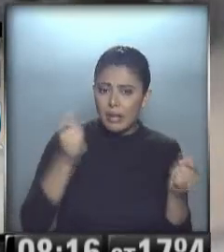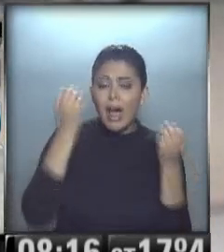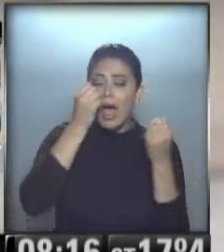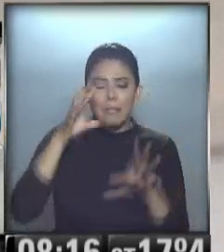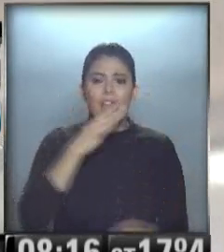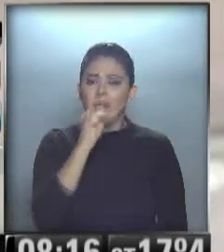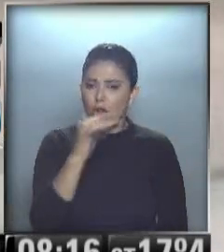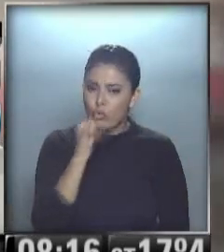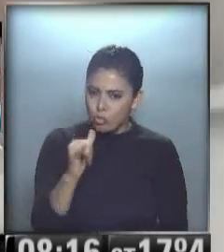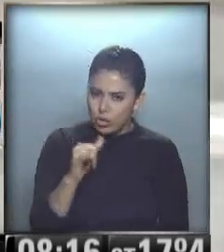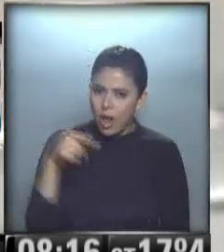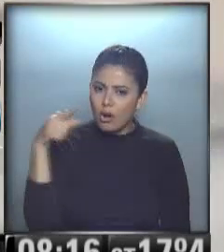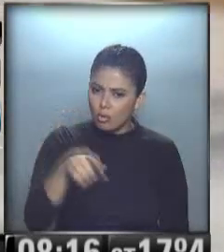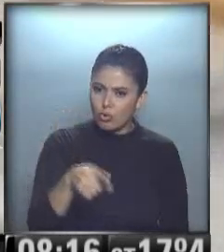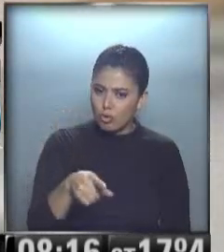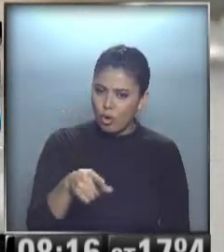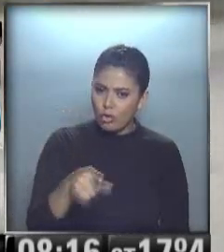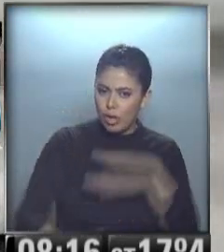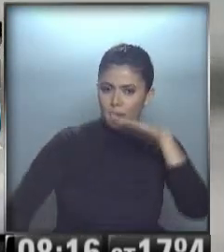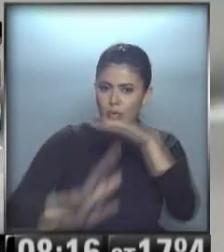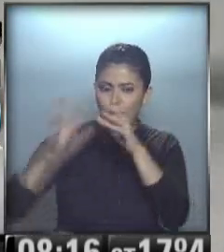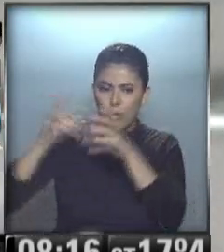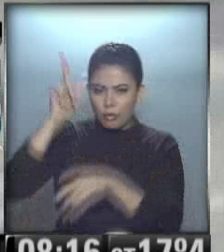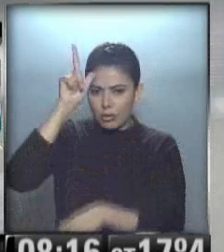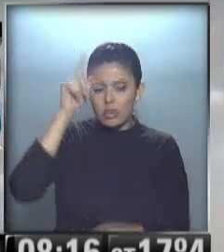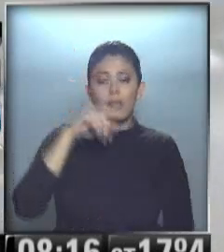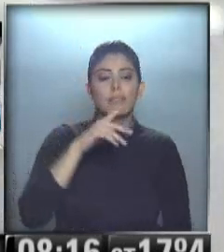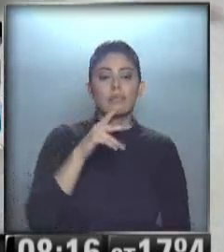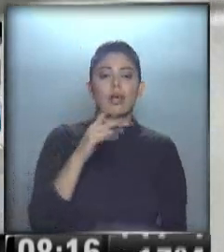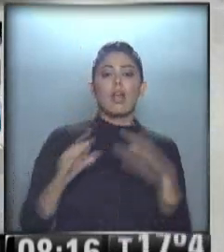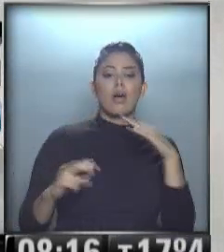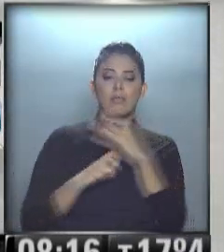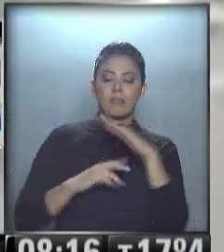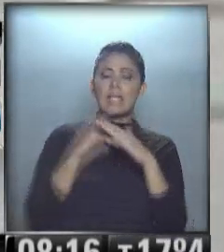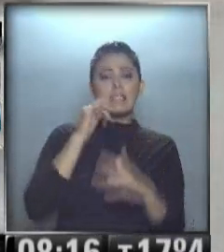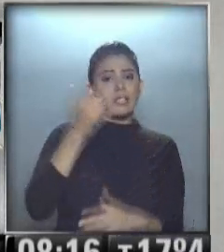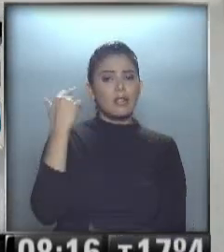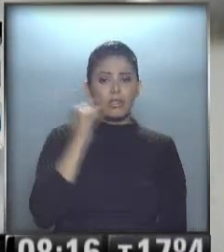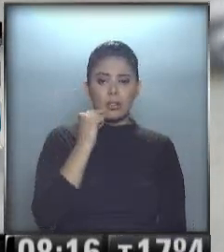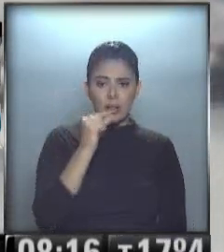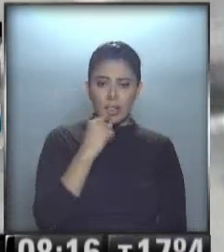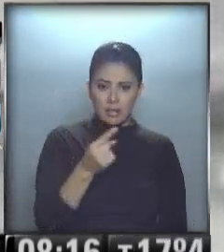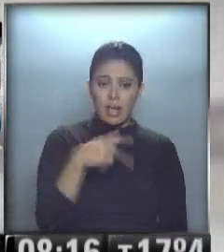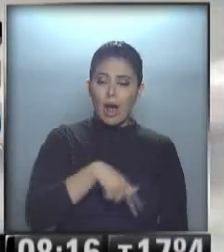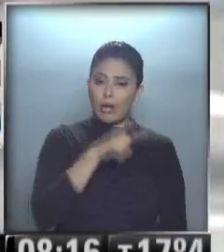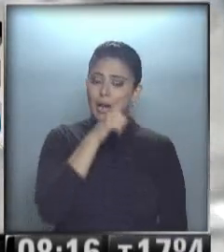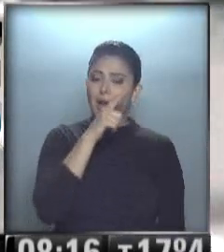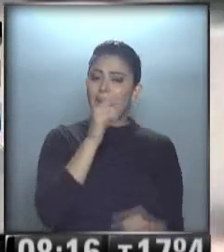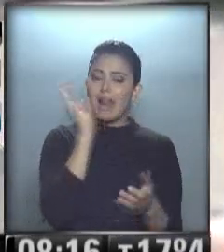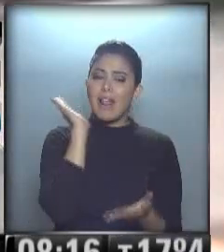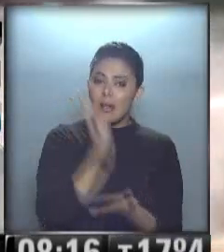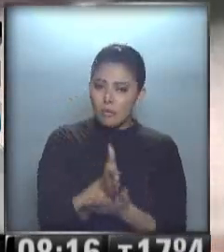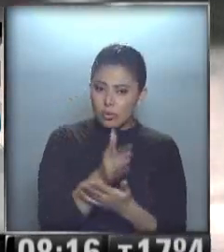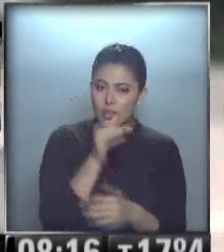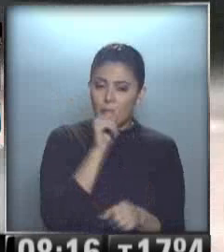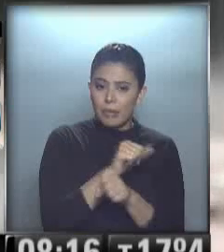una serie de denuncias contra los cabecillas. Claro, esto es lo que yo señalaba recién. Sí. La causa penal está en trámite en los dos